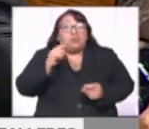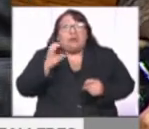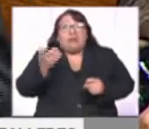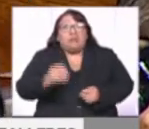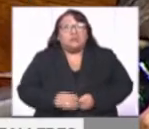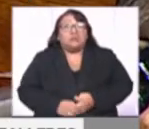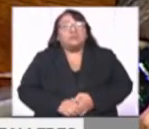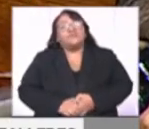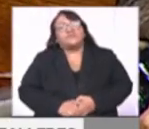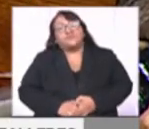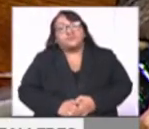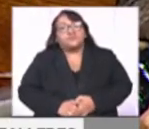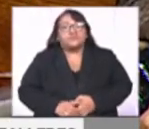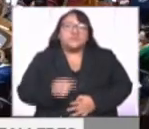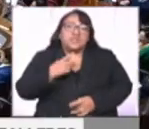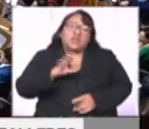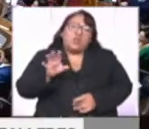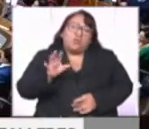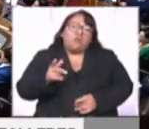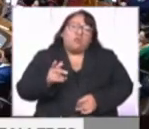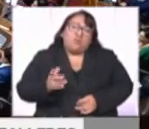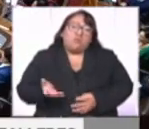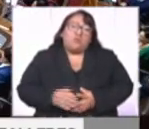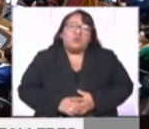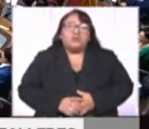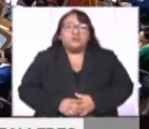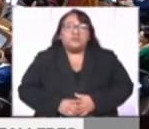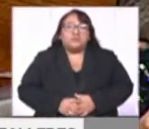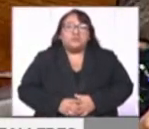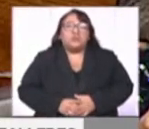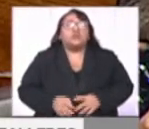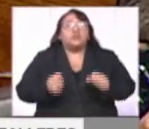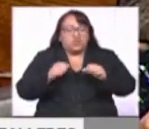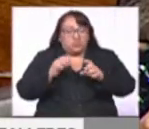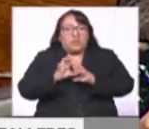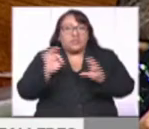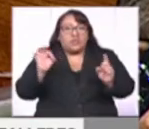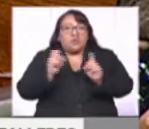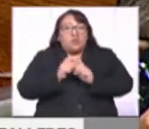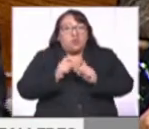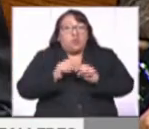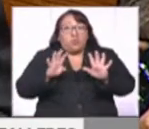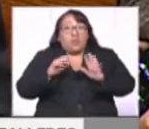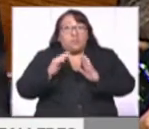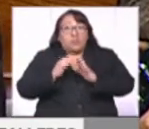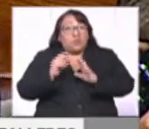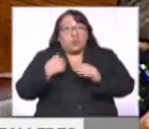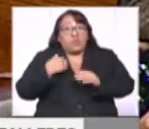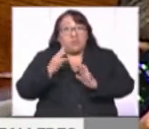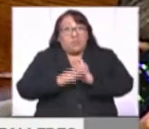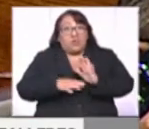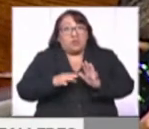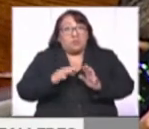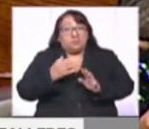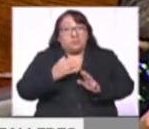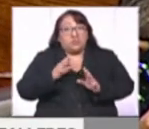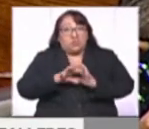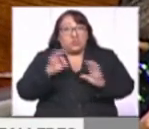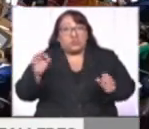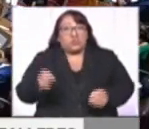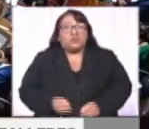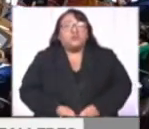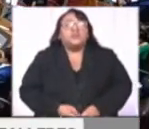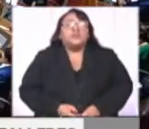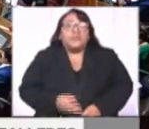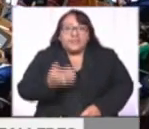¿no? Tenga la bondad de retirar, presidente, por favor. Sí, en aras de la convivencia voy a retirar, pero tener 9 millones no es tener menos, presidente. Lo retiro, presidente.